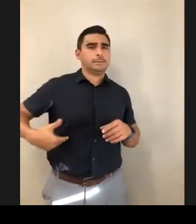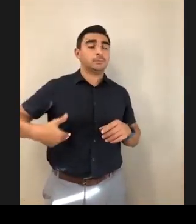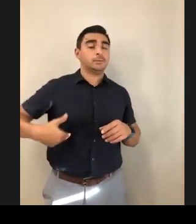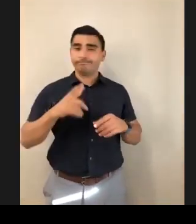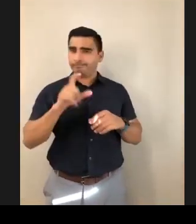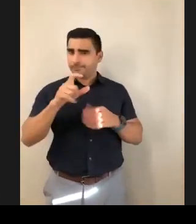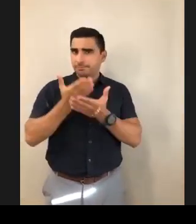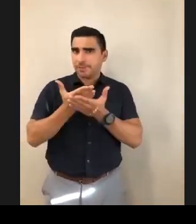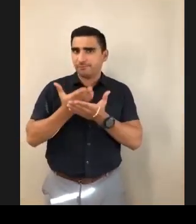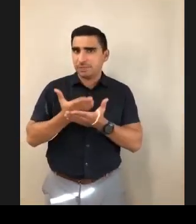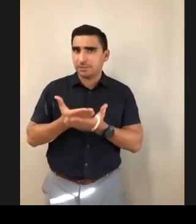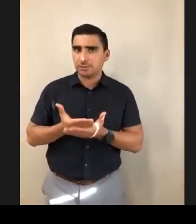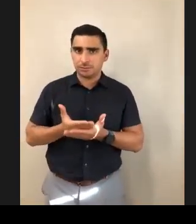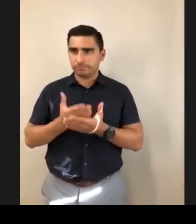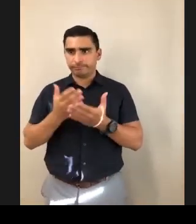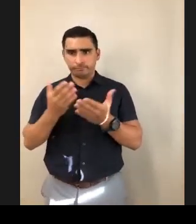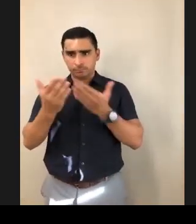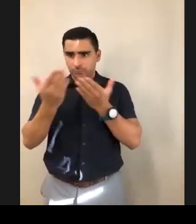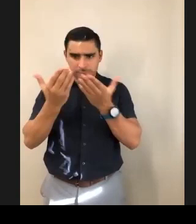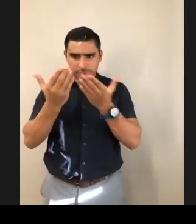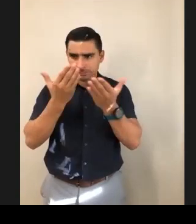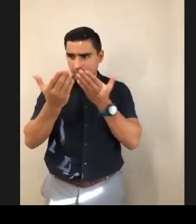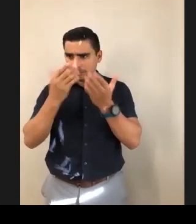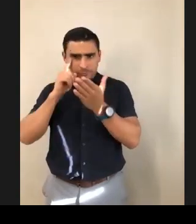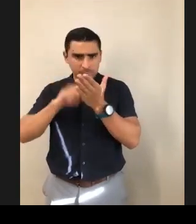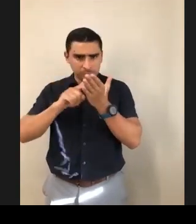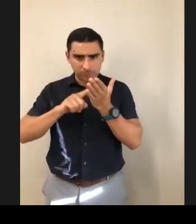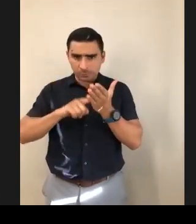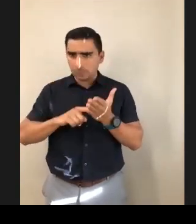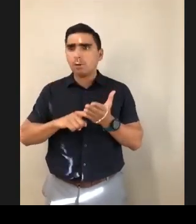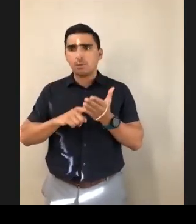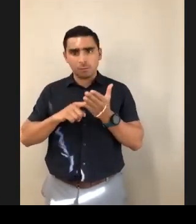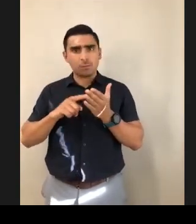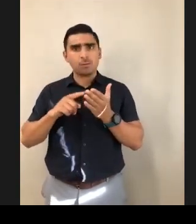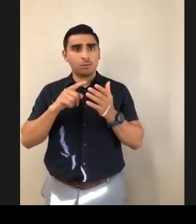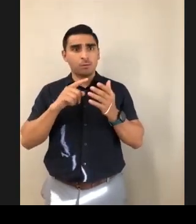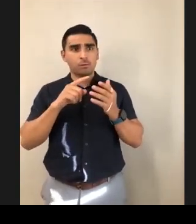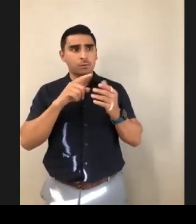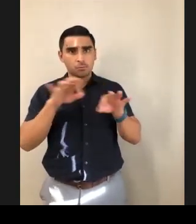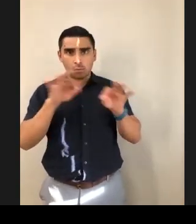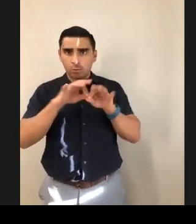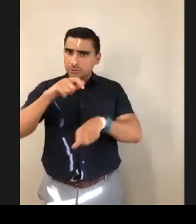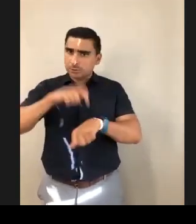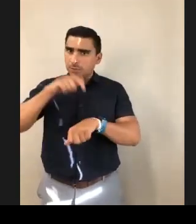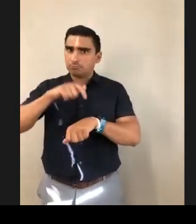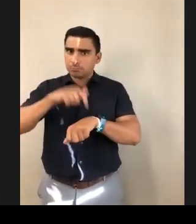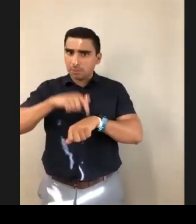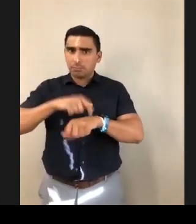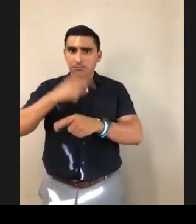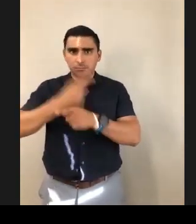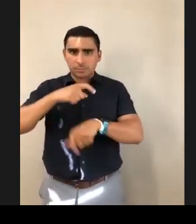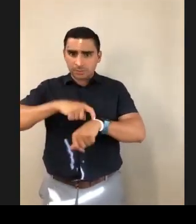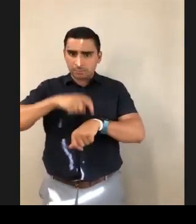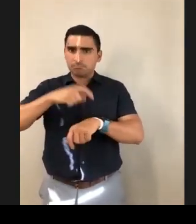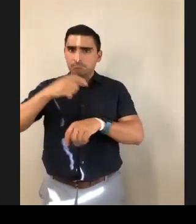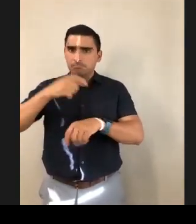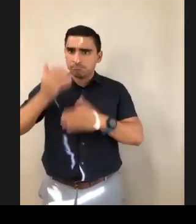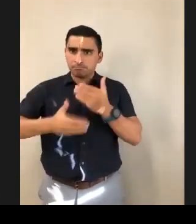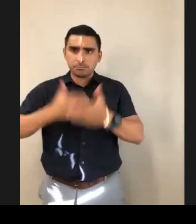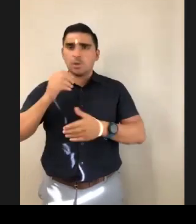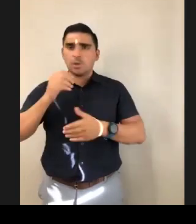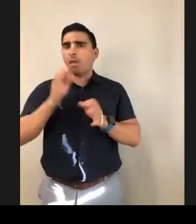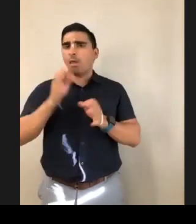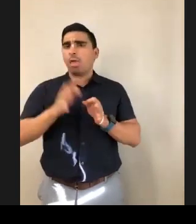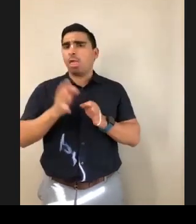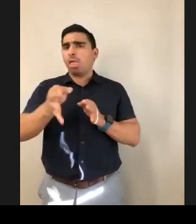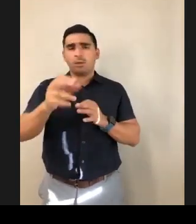haber evidencia, hacer todo lo que sea posible para obtener información de manera a tiempo.